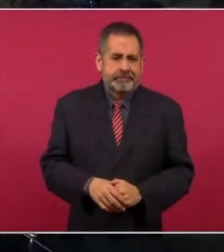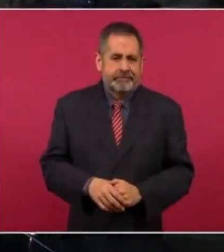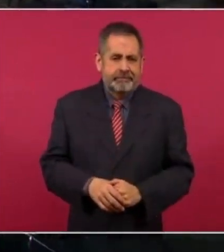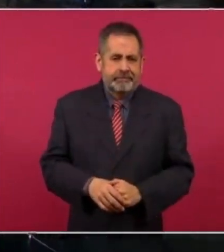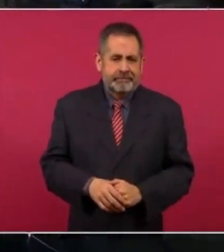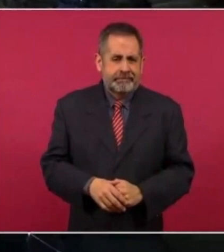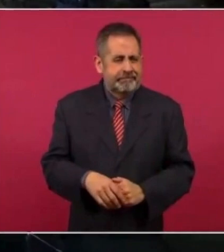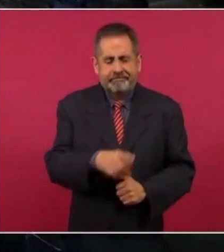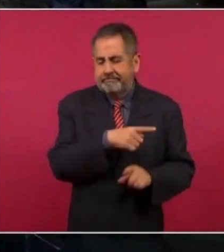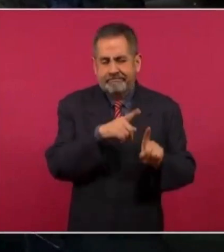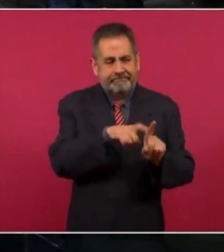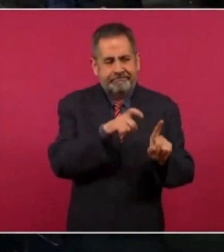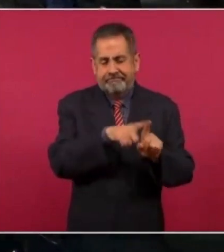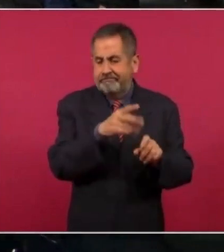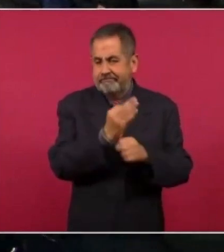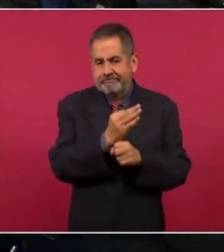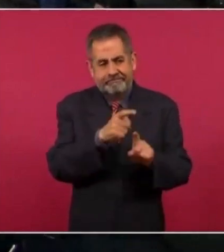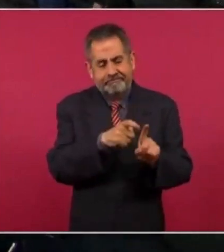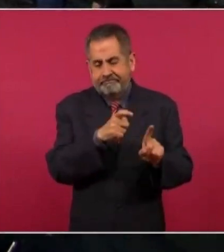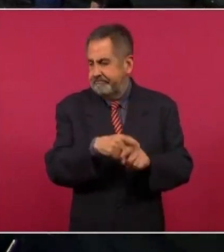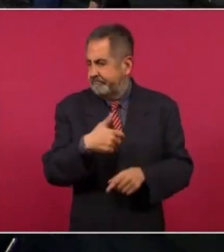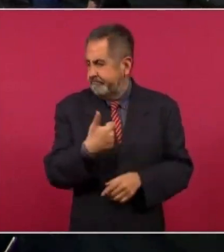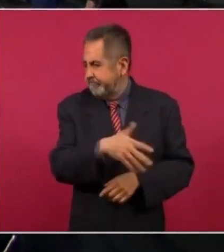una caricatura